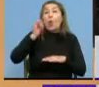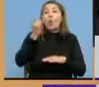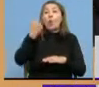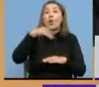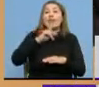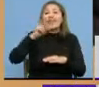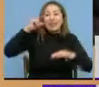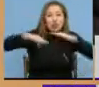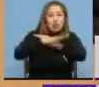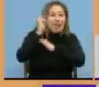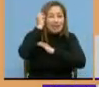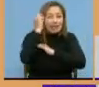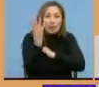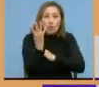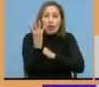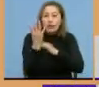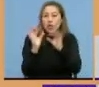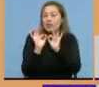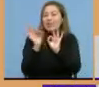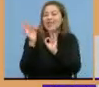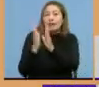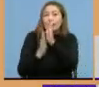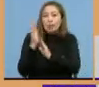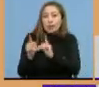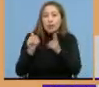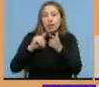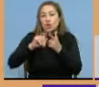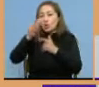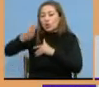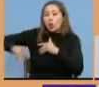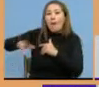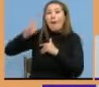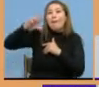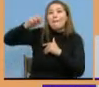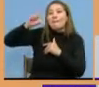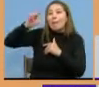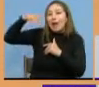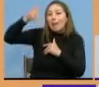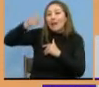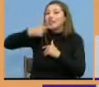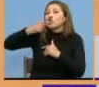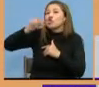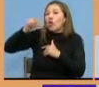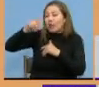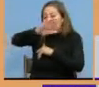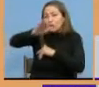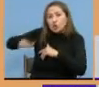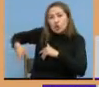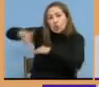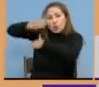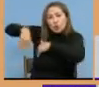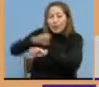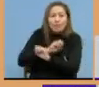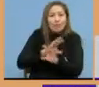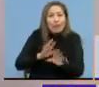lo que sería ruta 34 para que sería más cercano a san pedro y la localidad de palmasola tiene muchos accidentes por el estado de las rutas